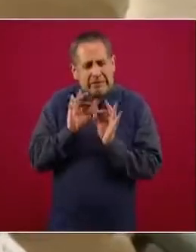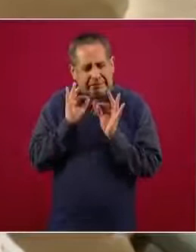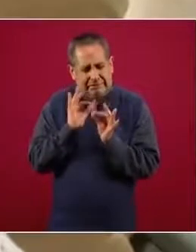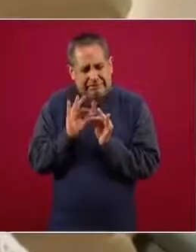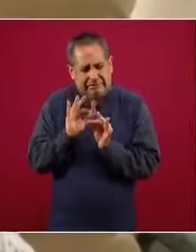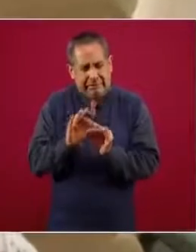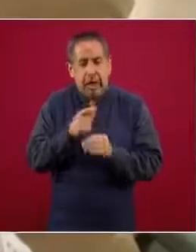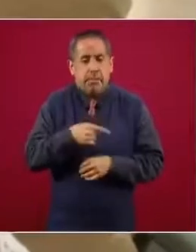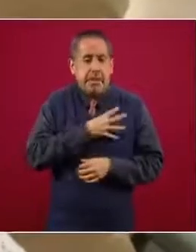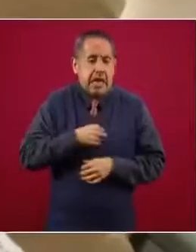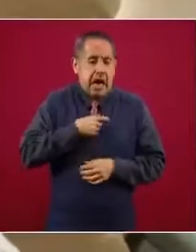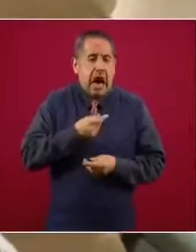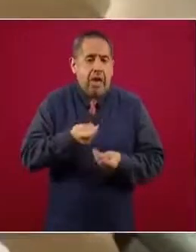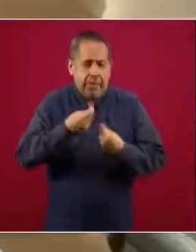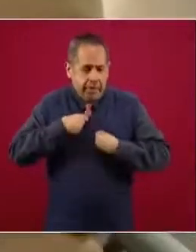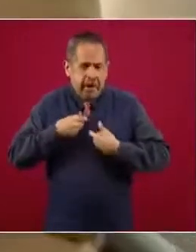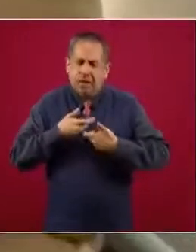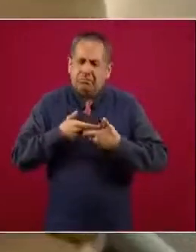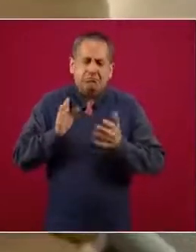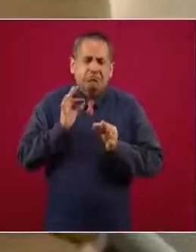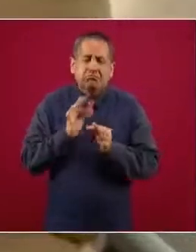mi hija me da y